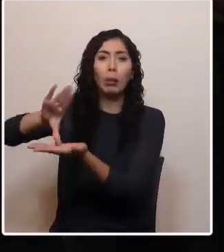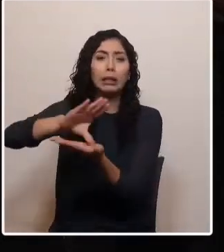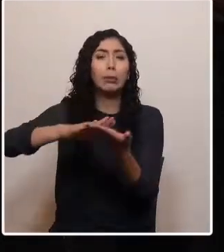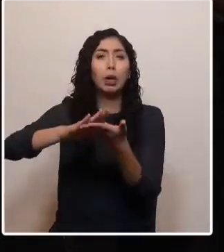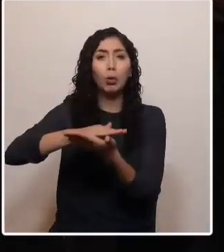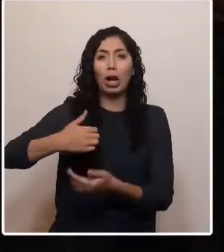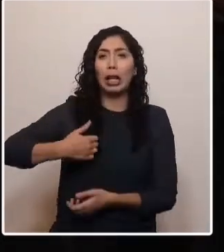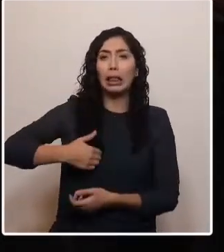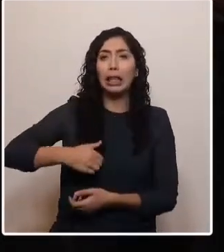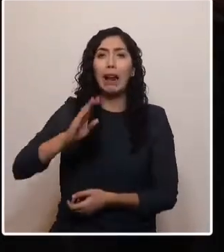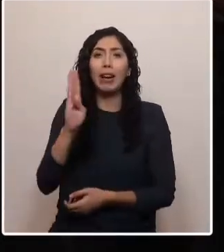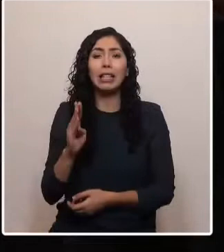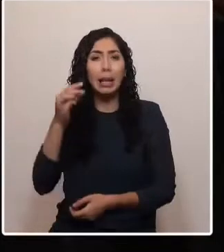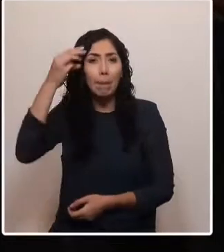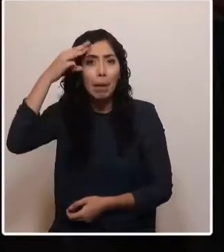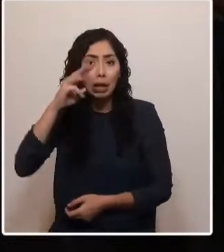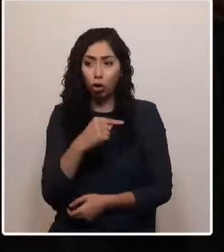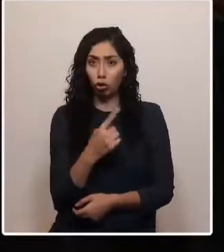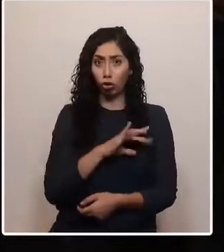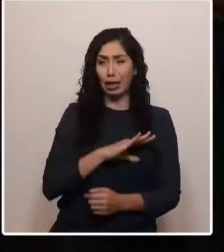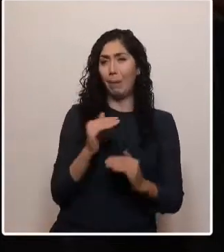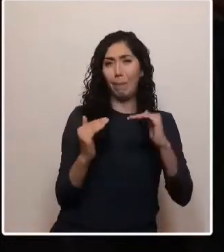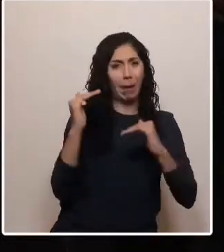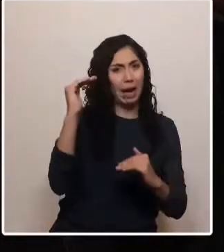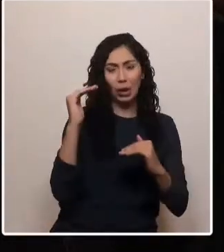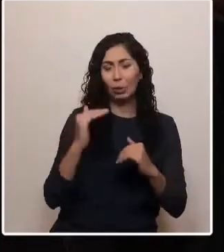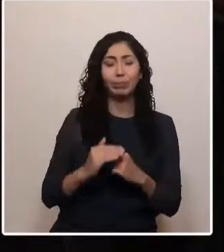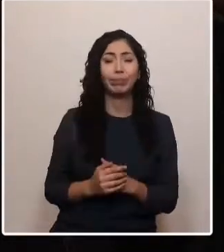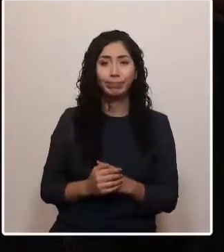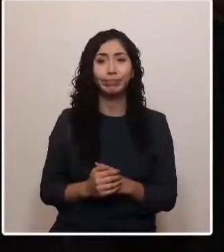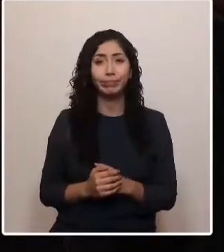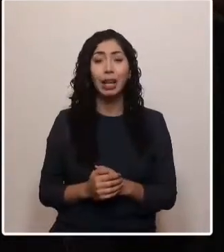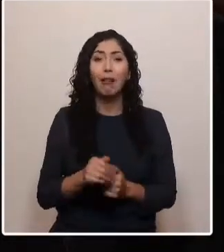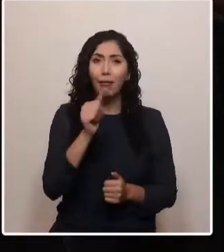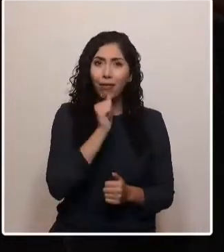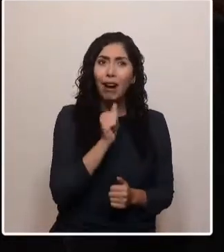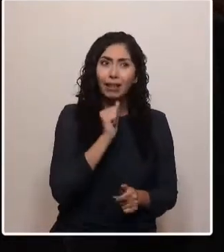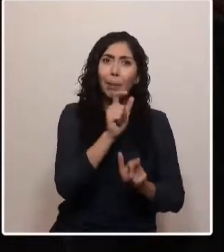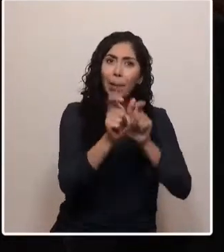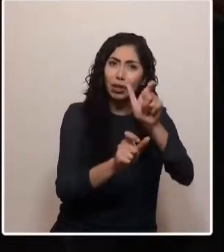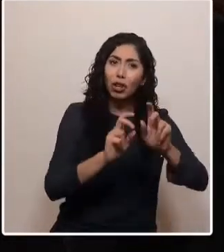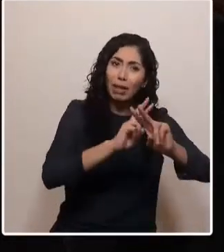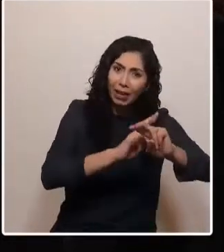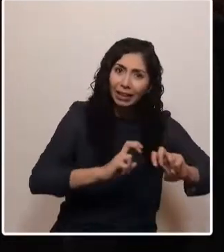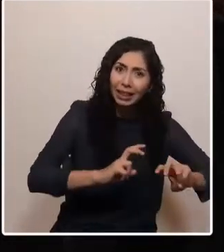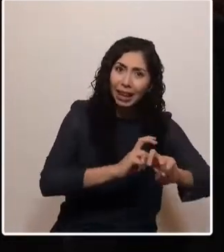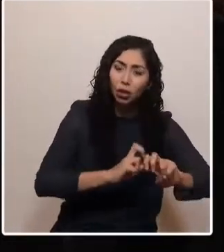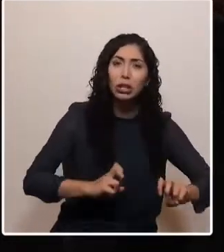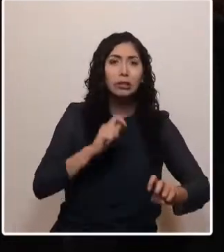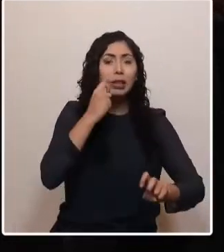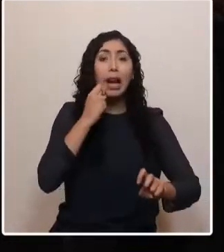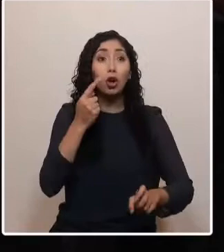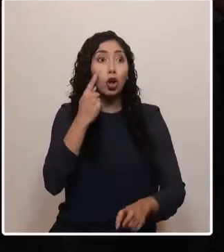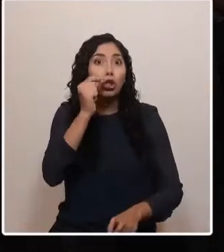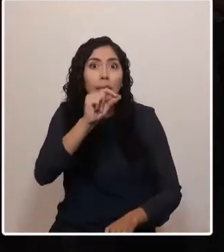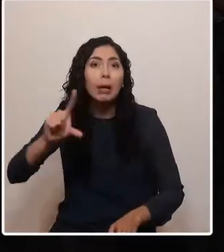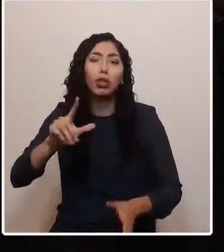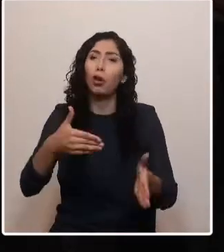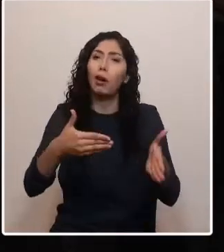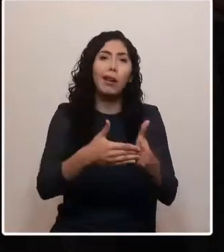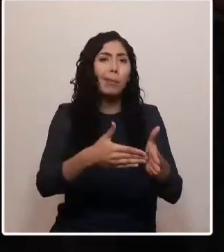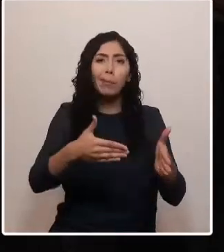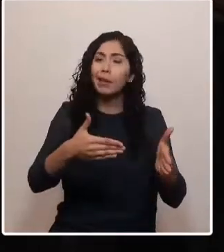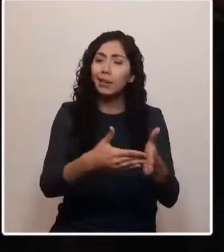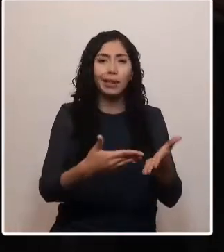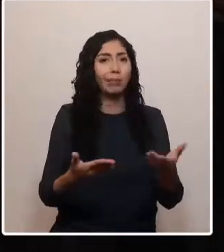y México. Esta escasez de investigadores e investigadoras limita la generación del conocimiento, pues carecemos de la masa crítica necesaria